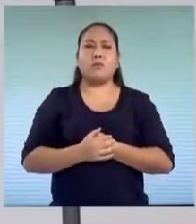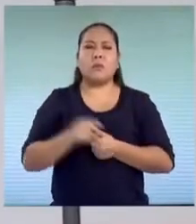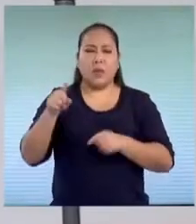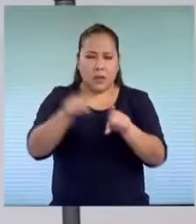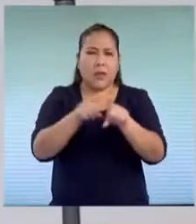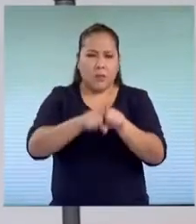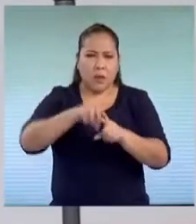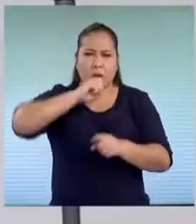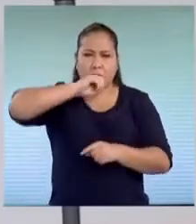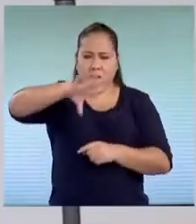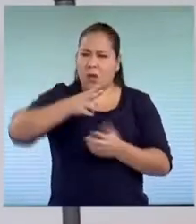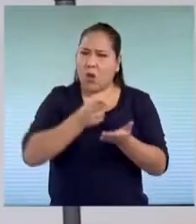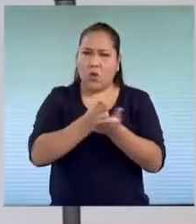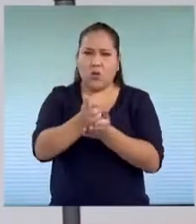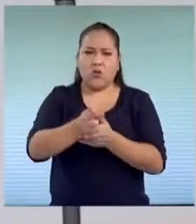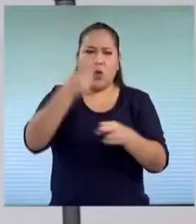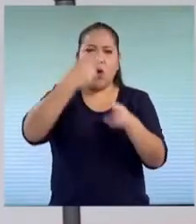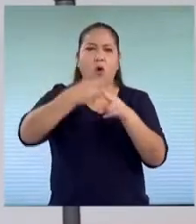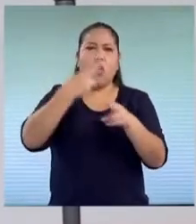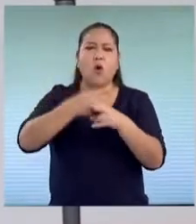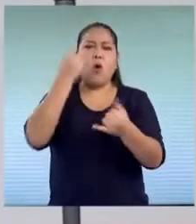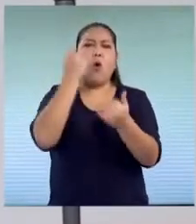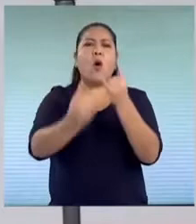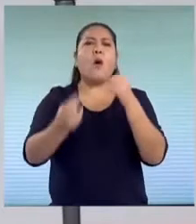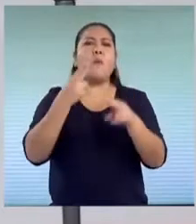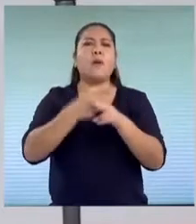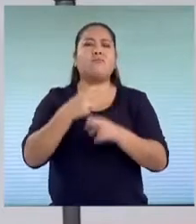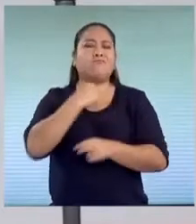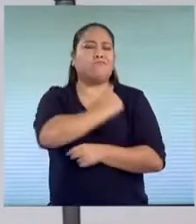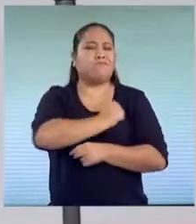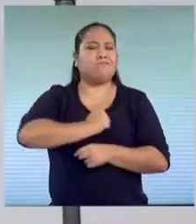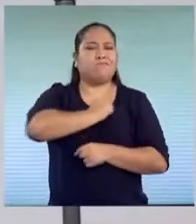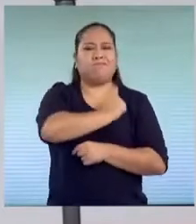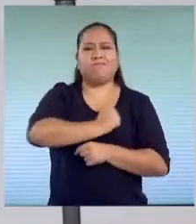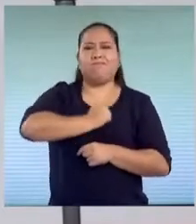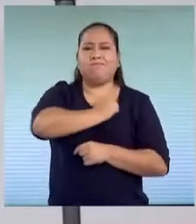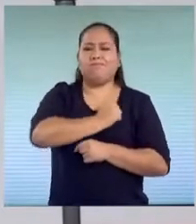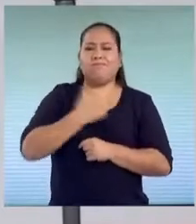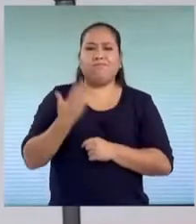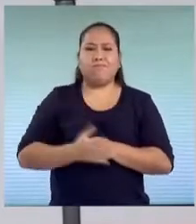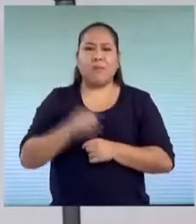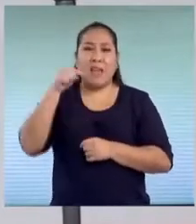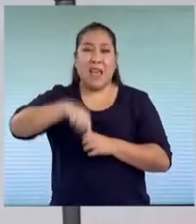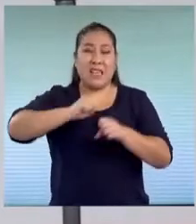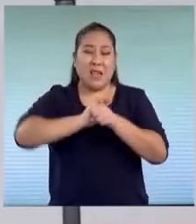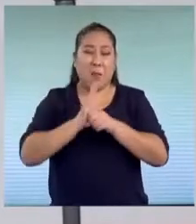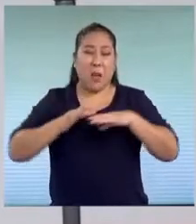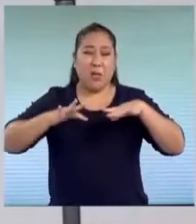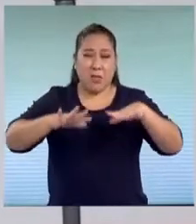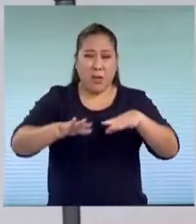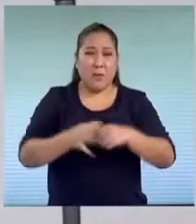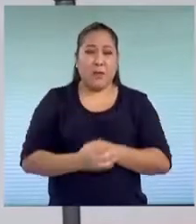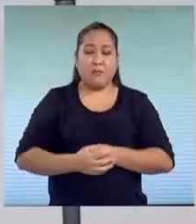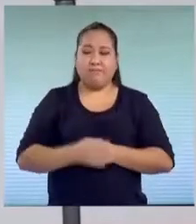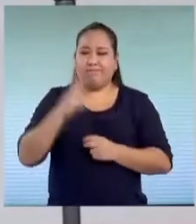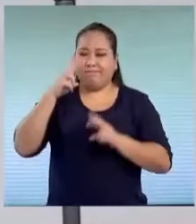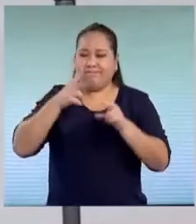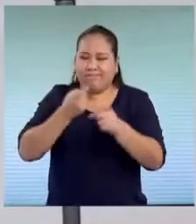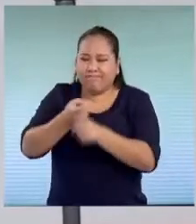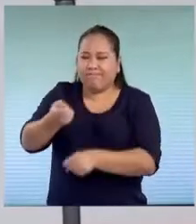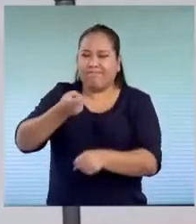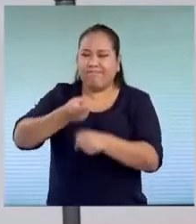así, con nombre y apellido, lamentablemente esta pandemia nos ha